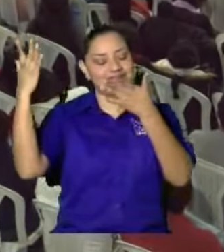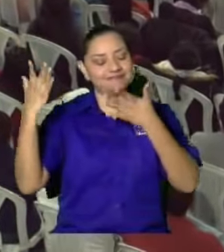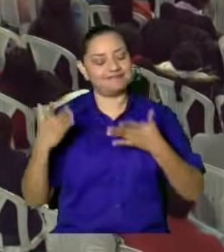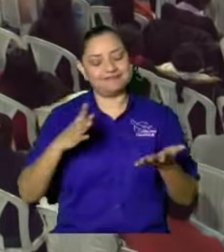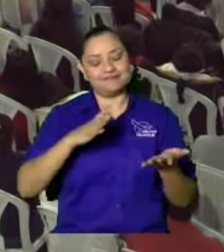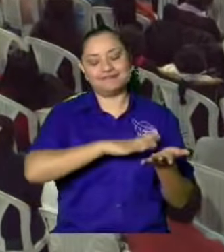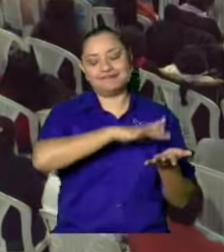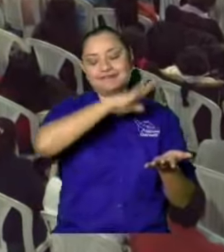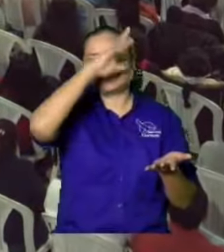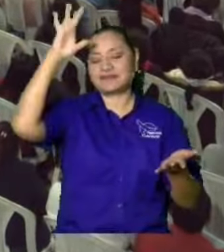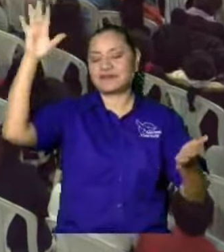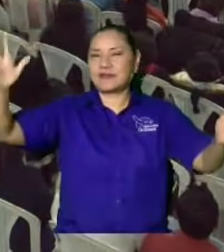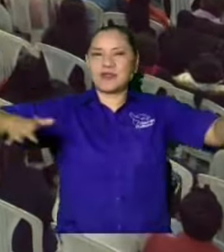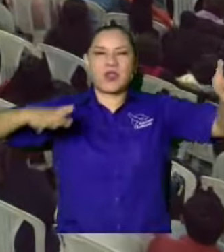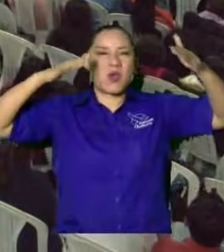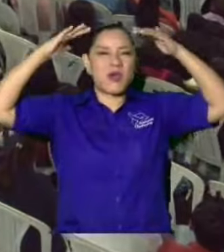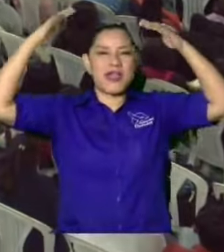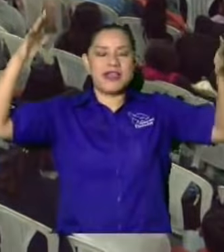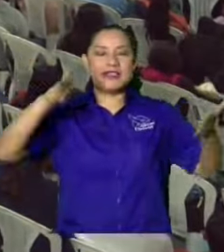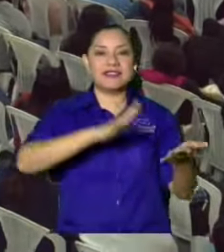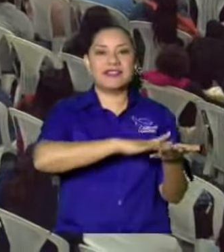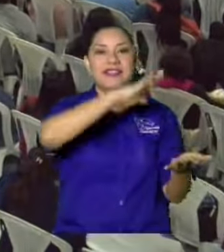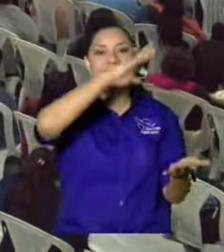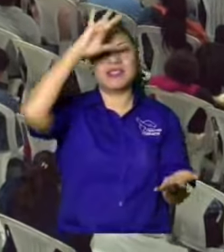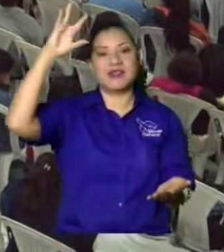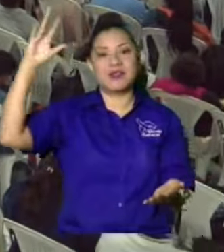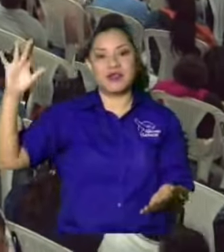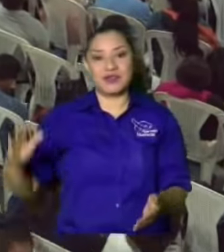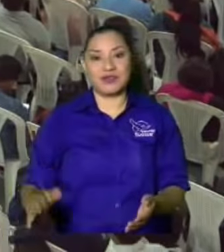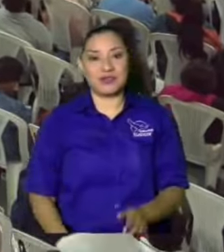Ah, gloria a Dios.